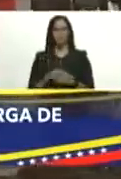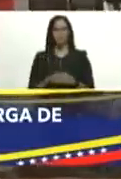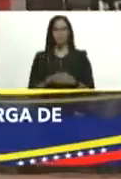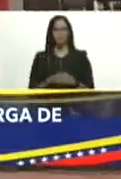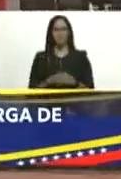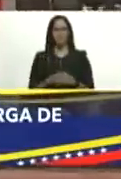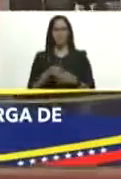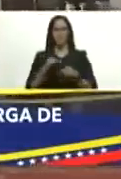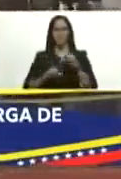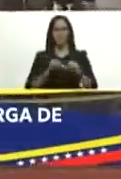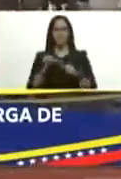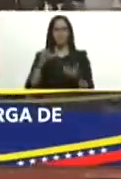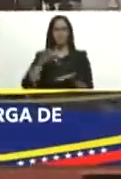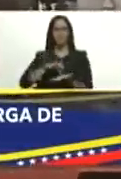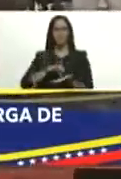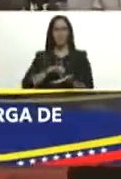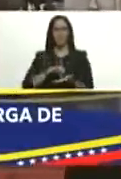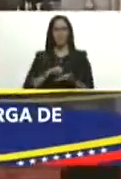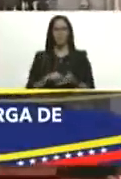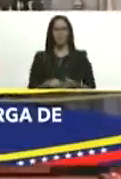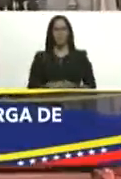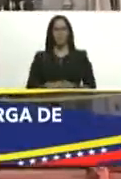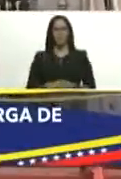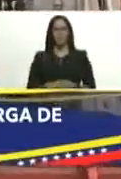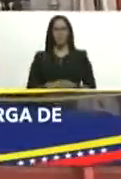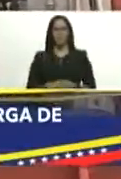distrito capital.